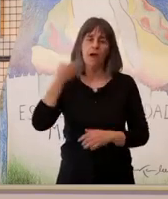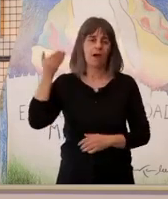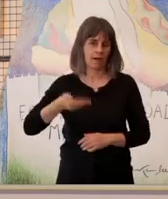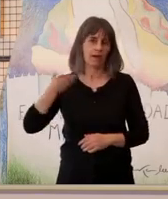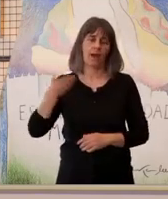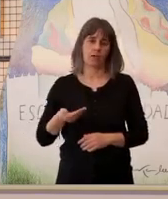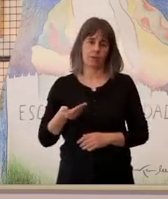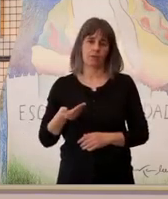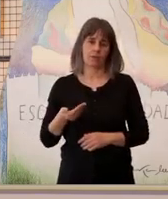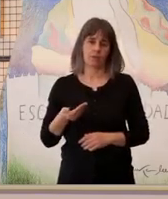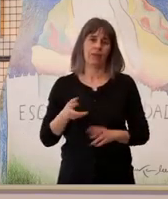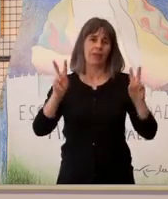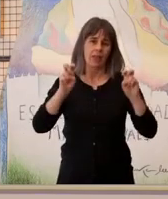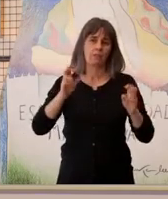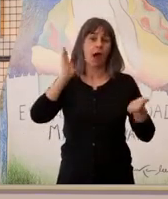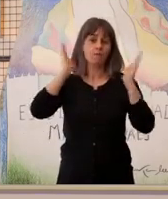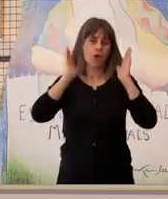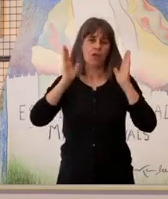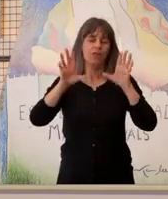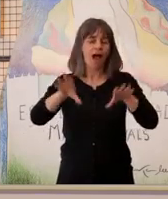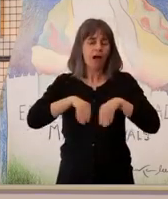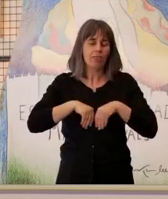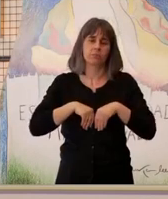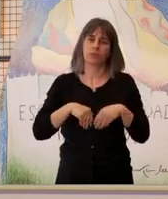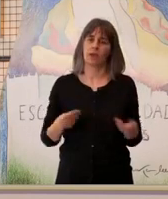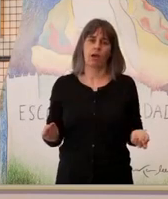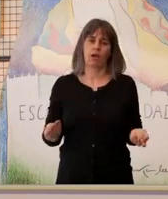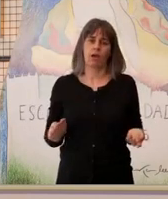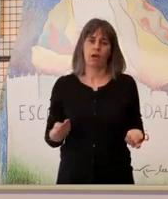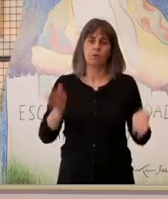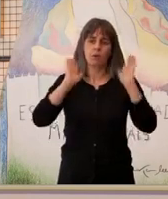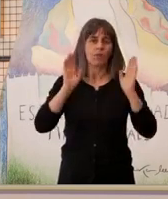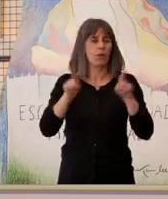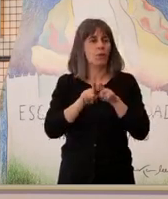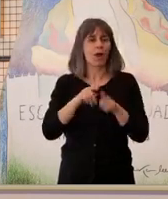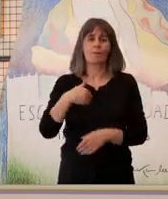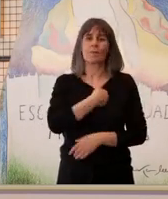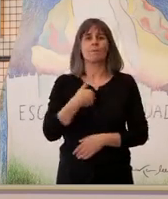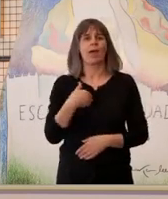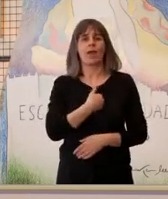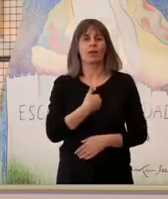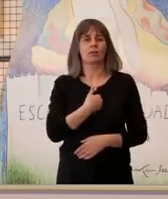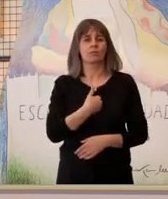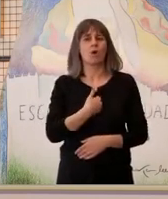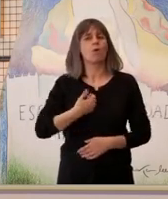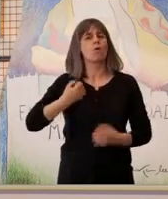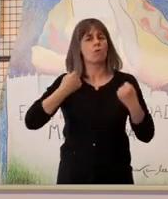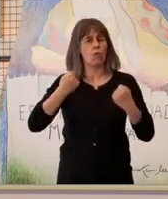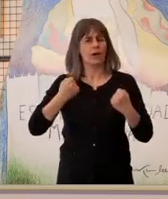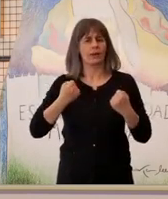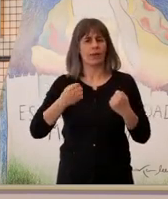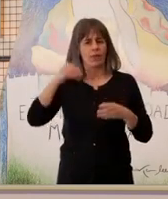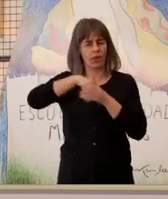la aceptación de la violencia el dar a la violencia un papel todavía preponderante en la sociedad darle un valor muy